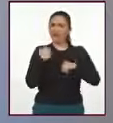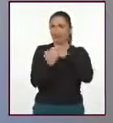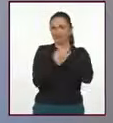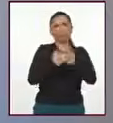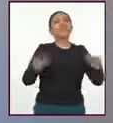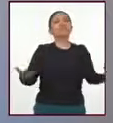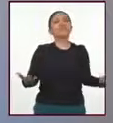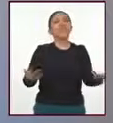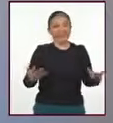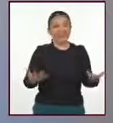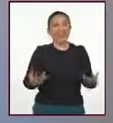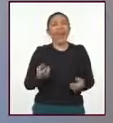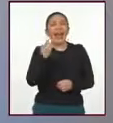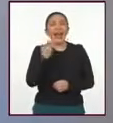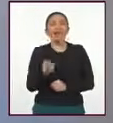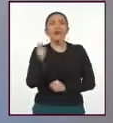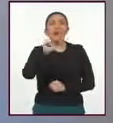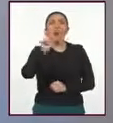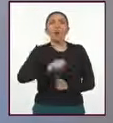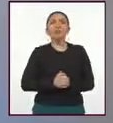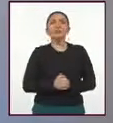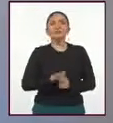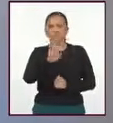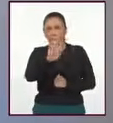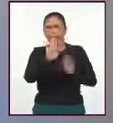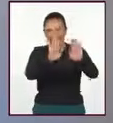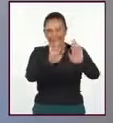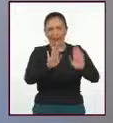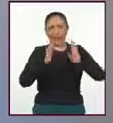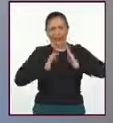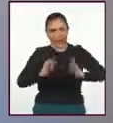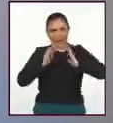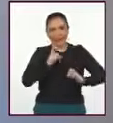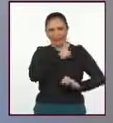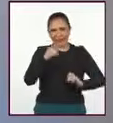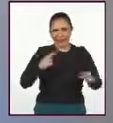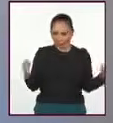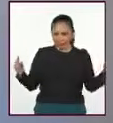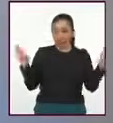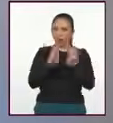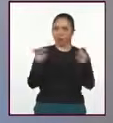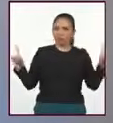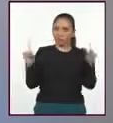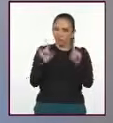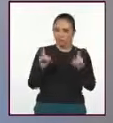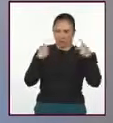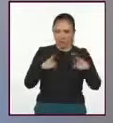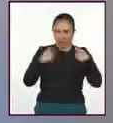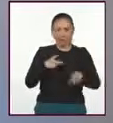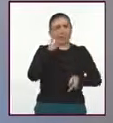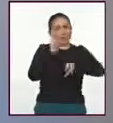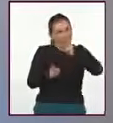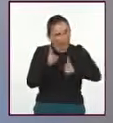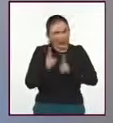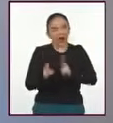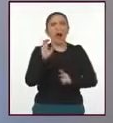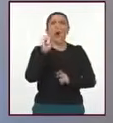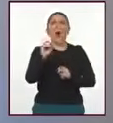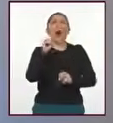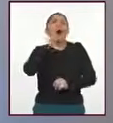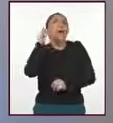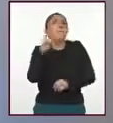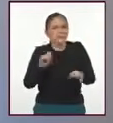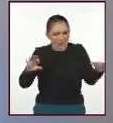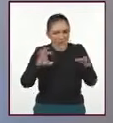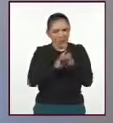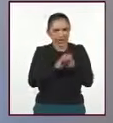al momento de tratar de armar el diálogo y tratar de que se estableciera ya una amistad o una relación más cordial, pues